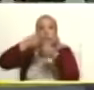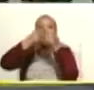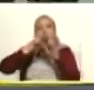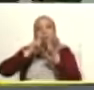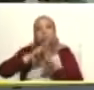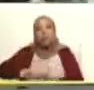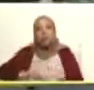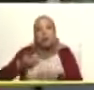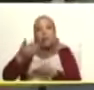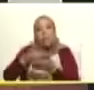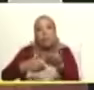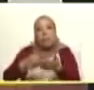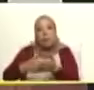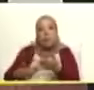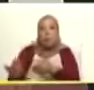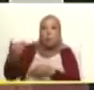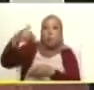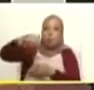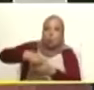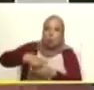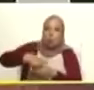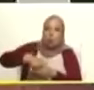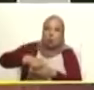papelito después que uno...